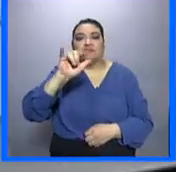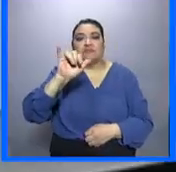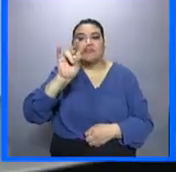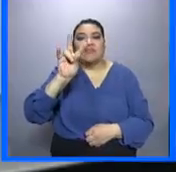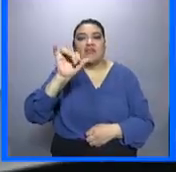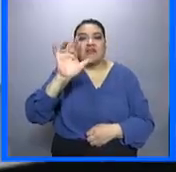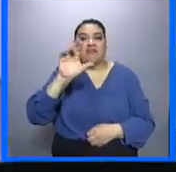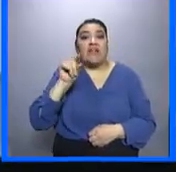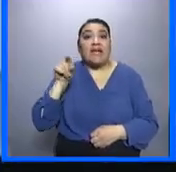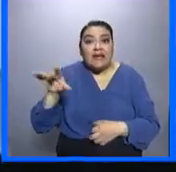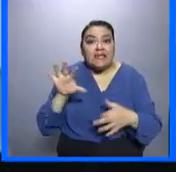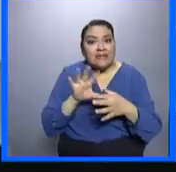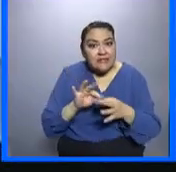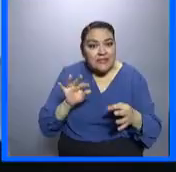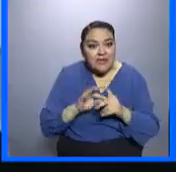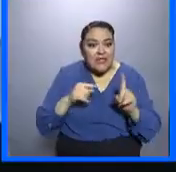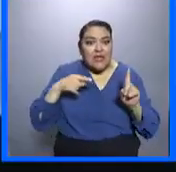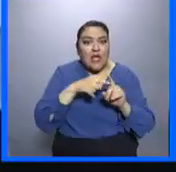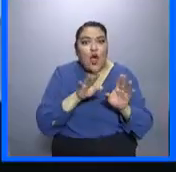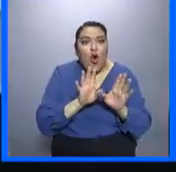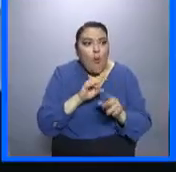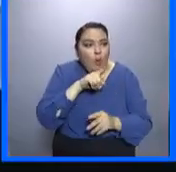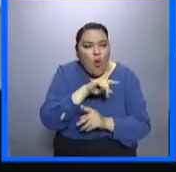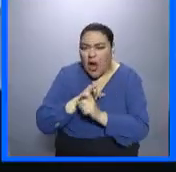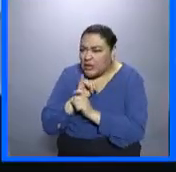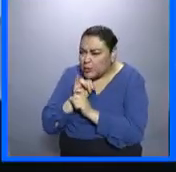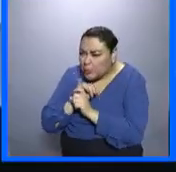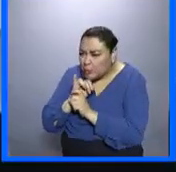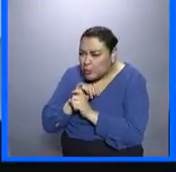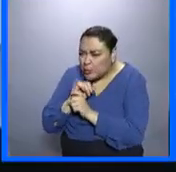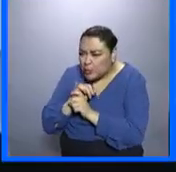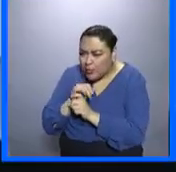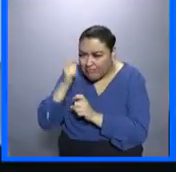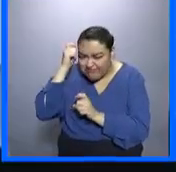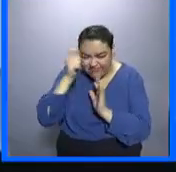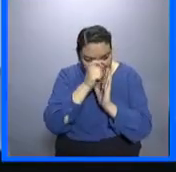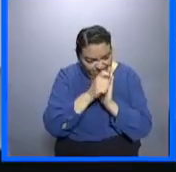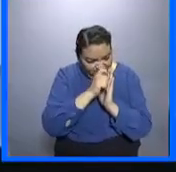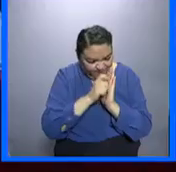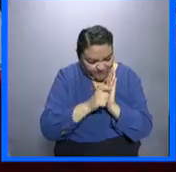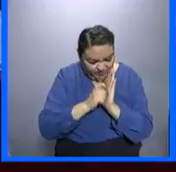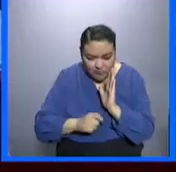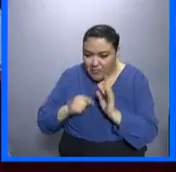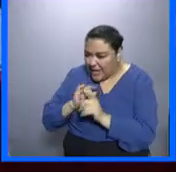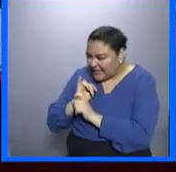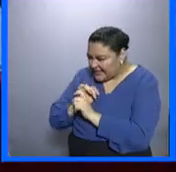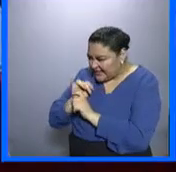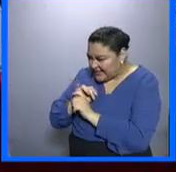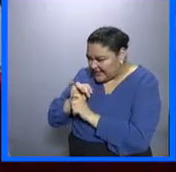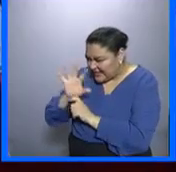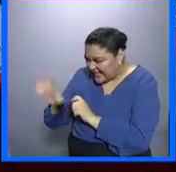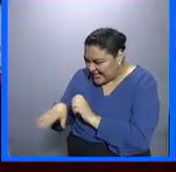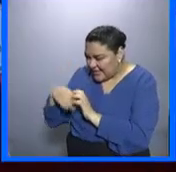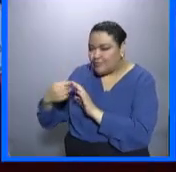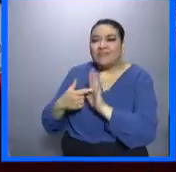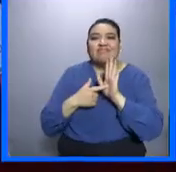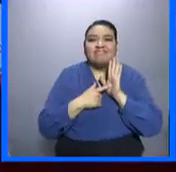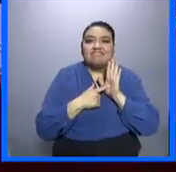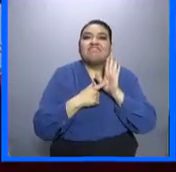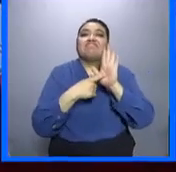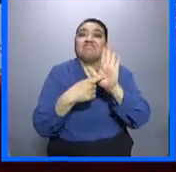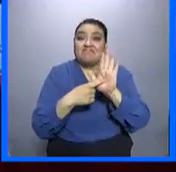cuenta de la tenacidad, olfato y perseverancia del autor para obtener los datos reveladores